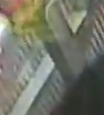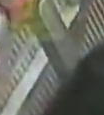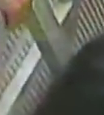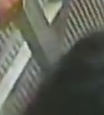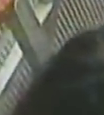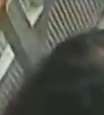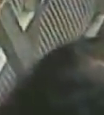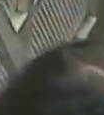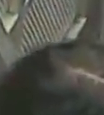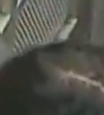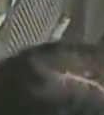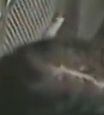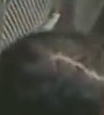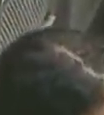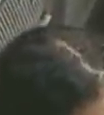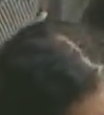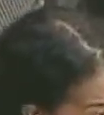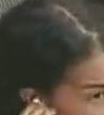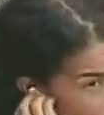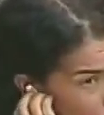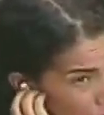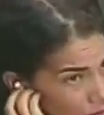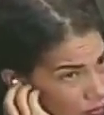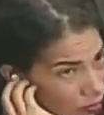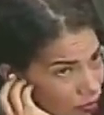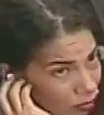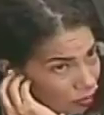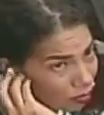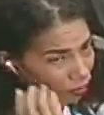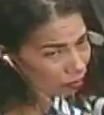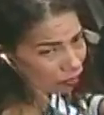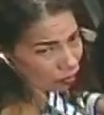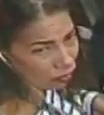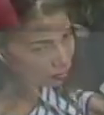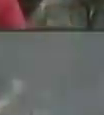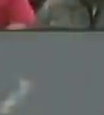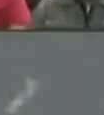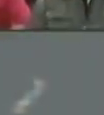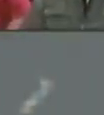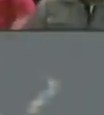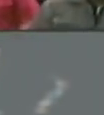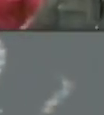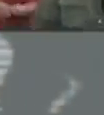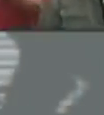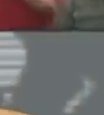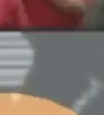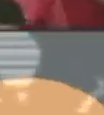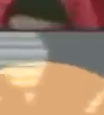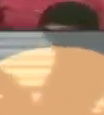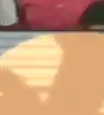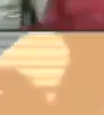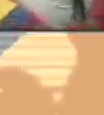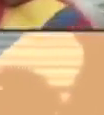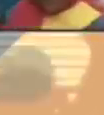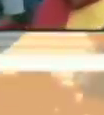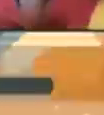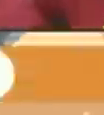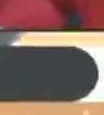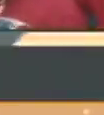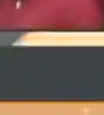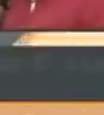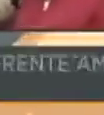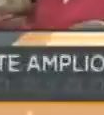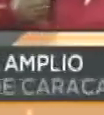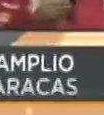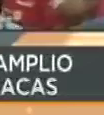Esta es la marcha. Y se los digo yo, que conozco cada calle, cada